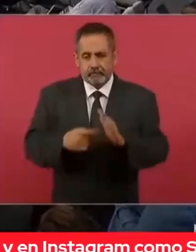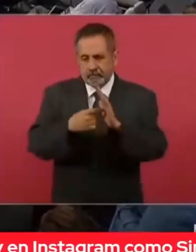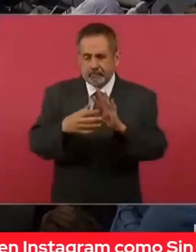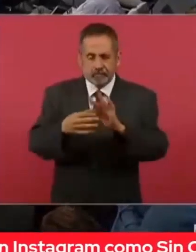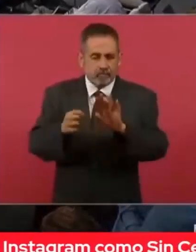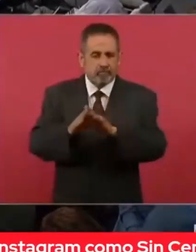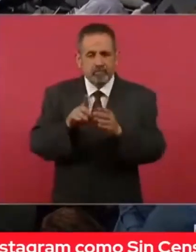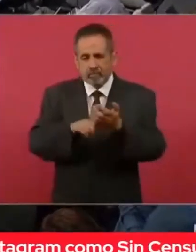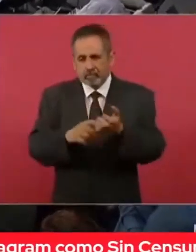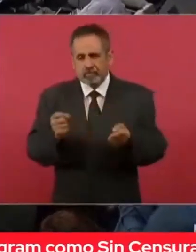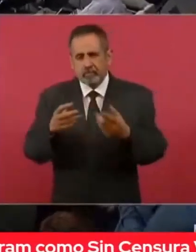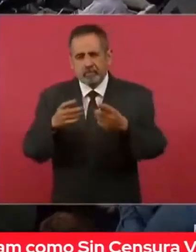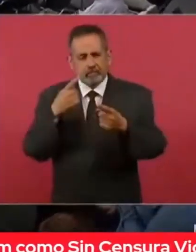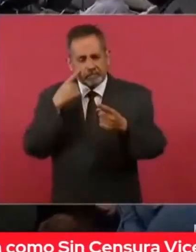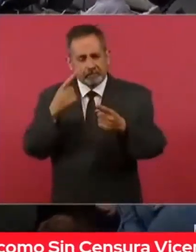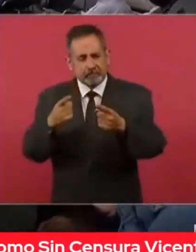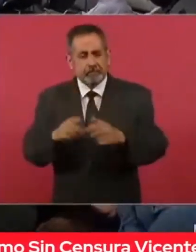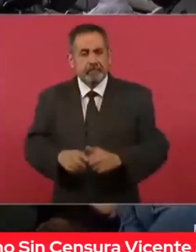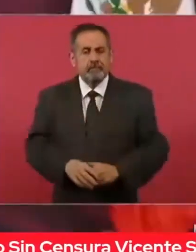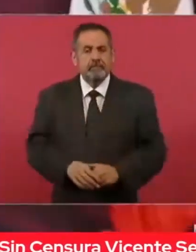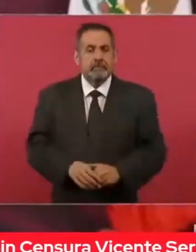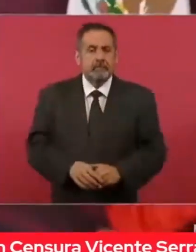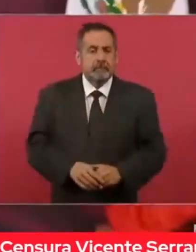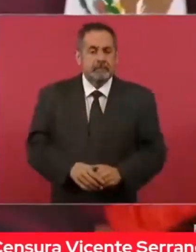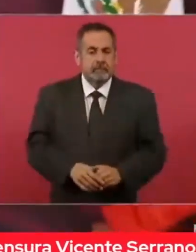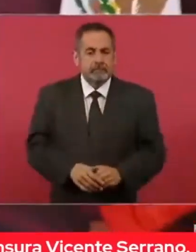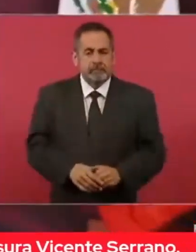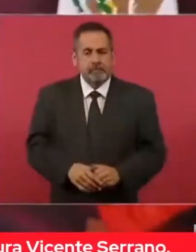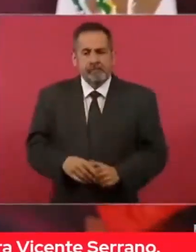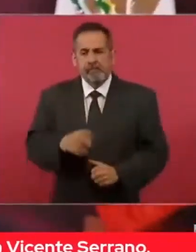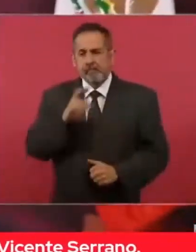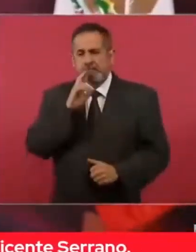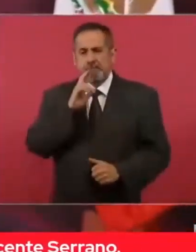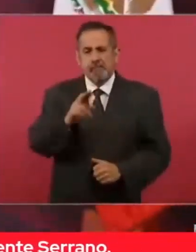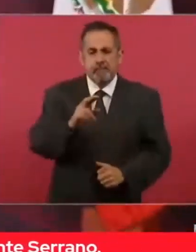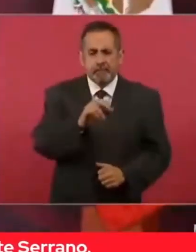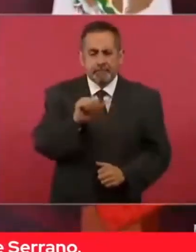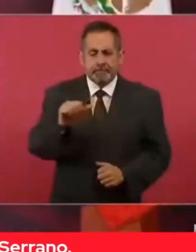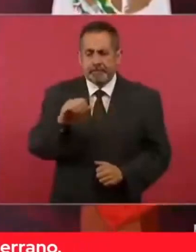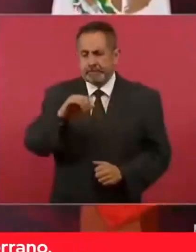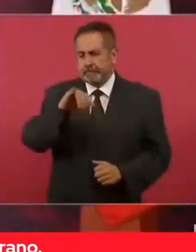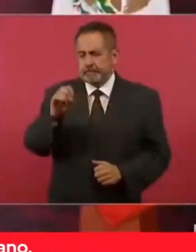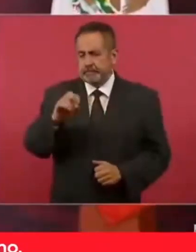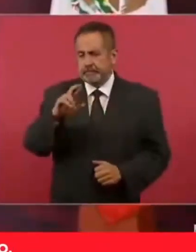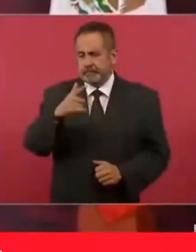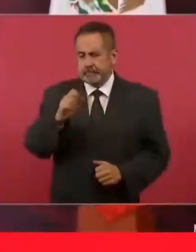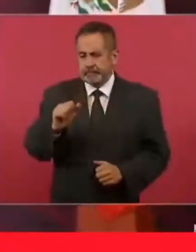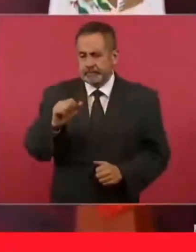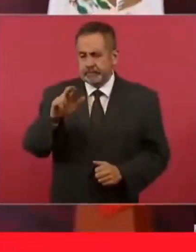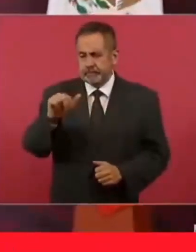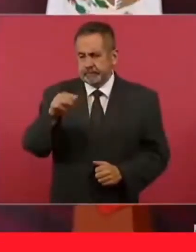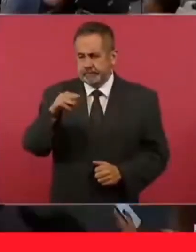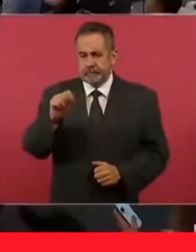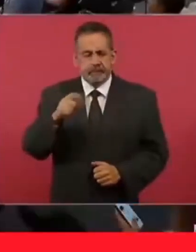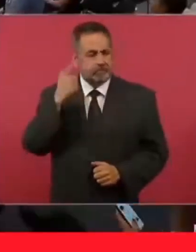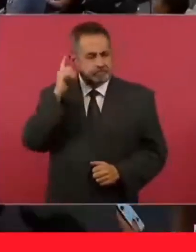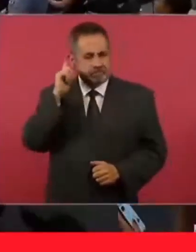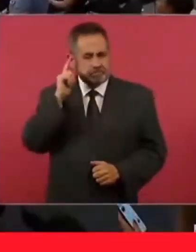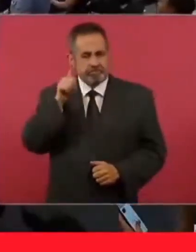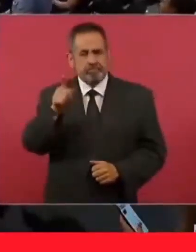la estadística Y si ya le estoy contestando a Jorge Ramos Ojalá y